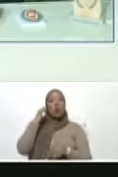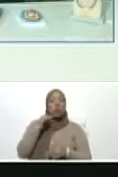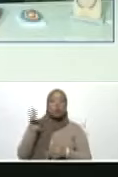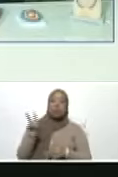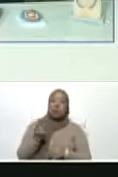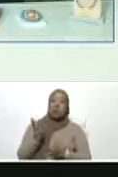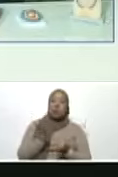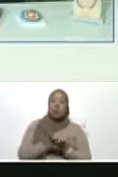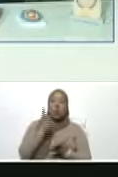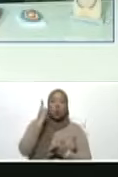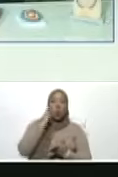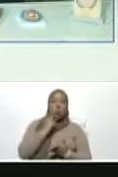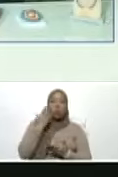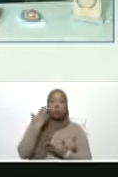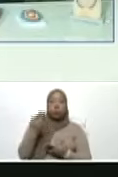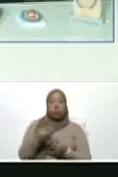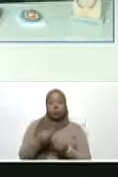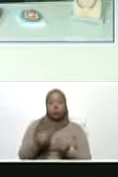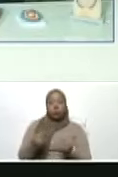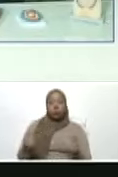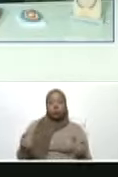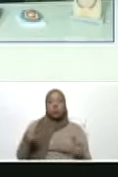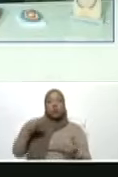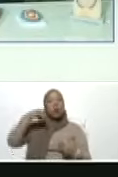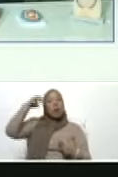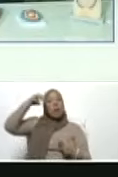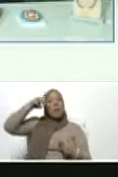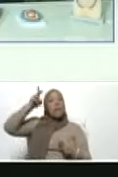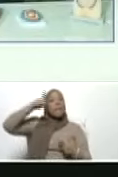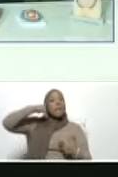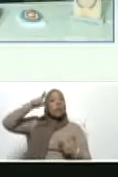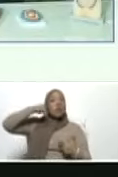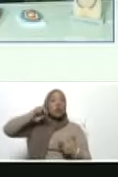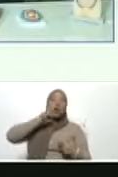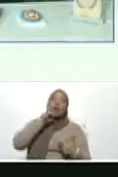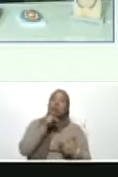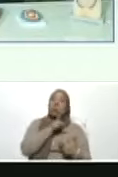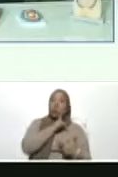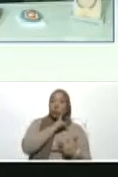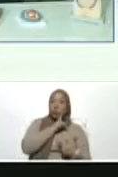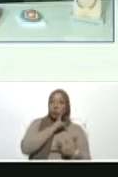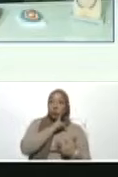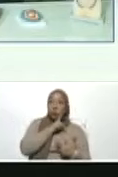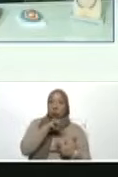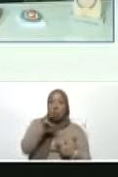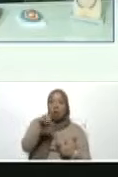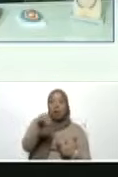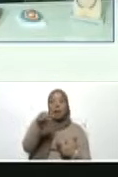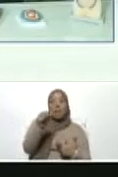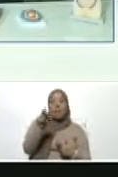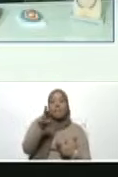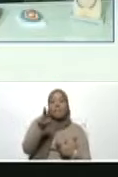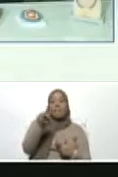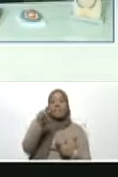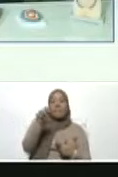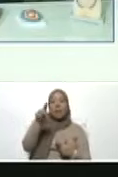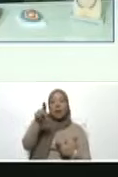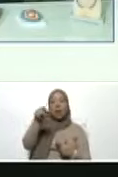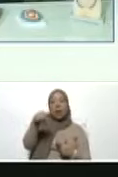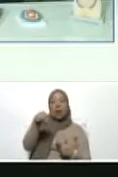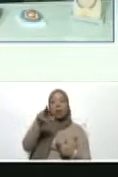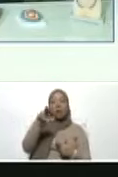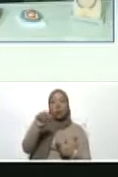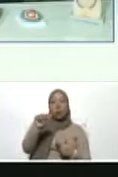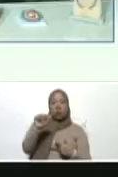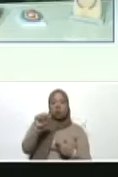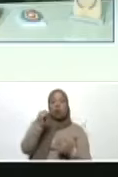Nacional Bolivariana, Ciudad Jardín, Marta Chirino. Ese apellido es falconiano, Marta. Allá